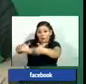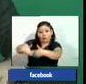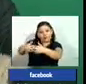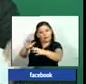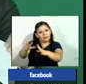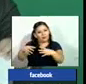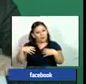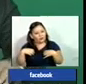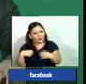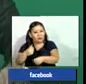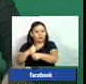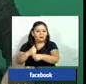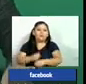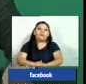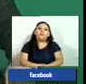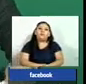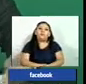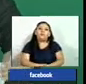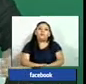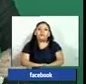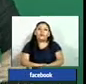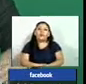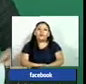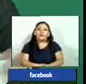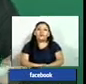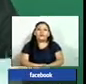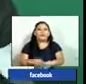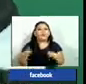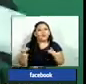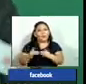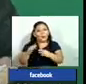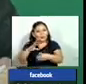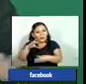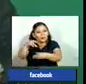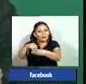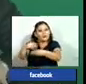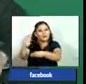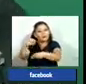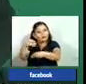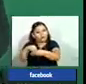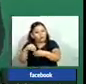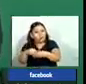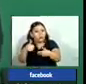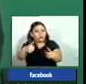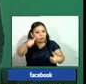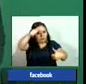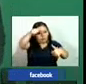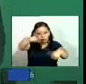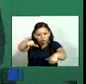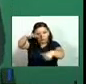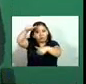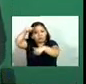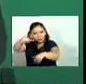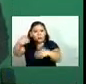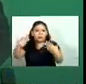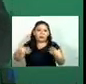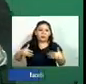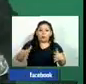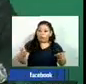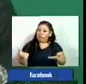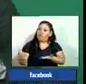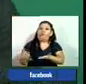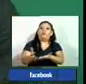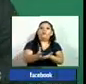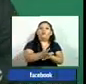también de Fede Cervi y logramos reunir entre todos pues una buena